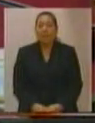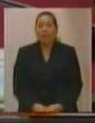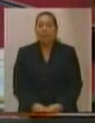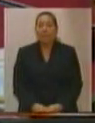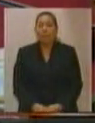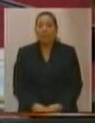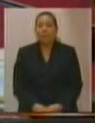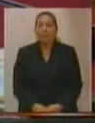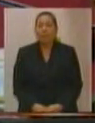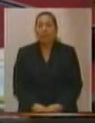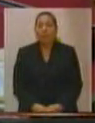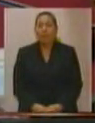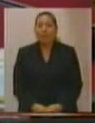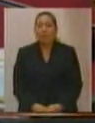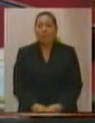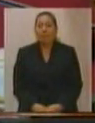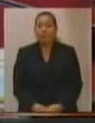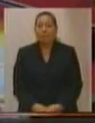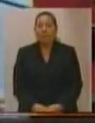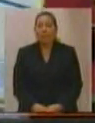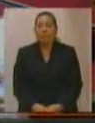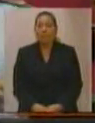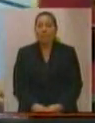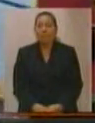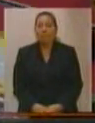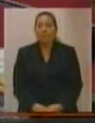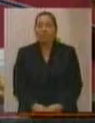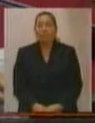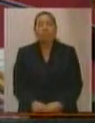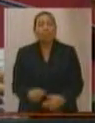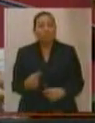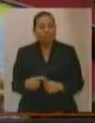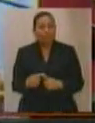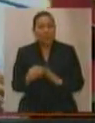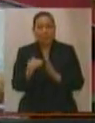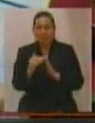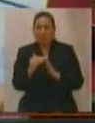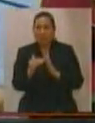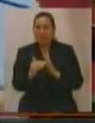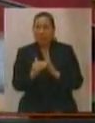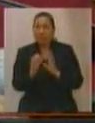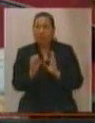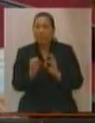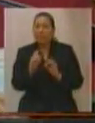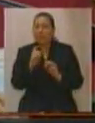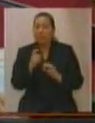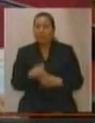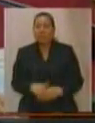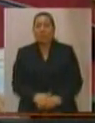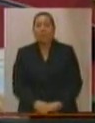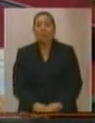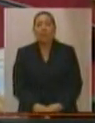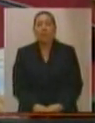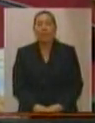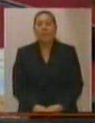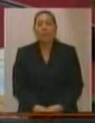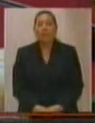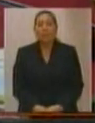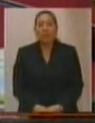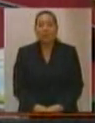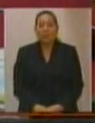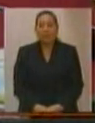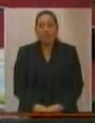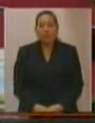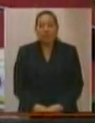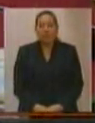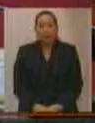Sin embargo, en varios de los artículos se da a entender que sí lo sería. ¿Por qué digo esto?